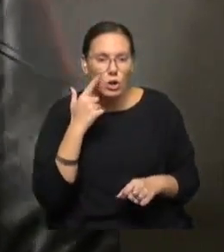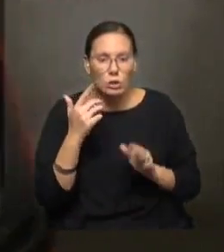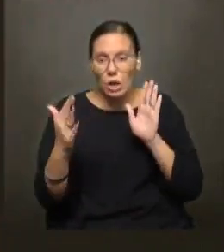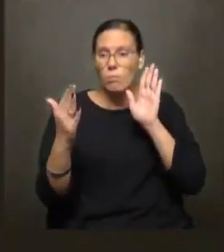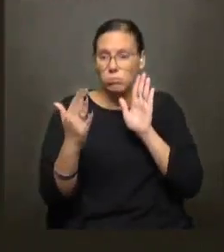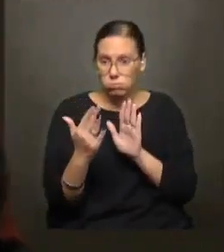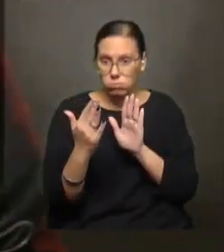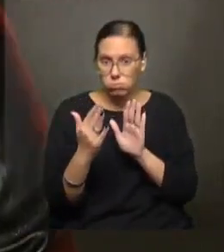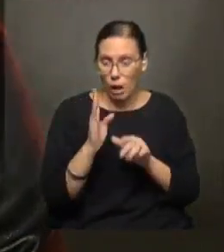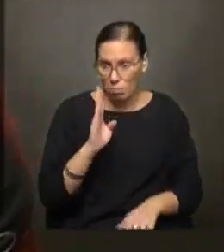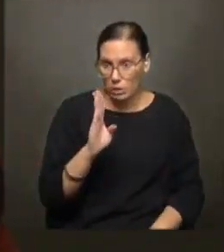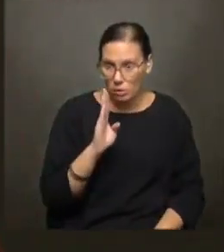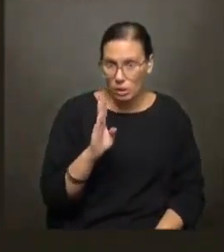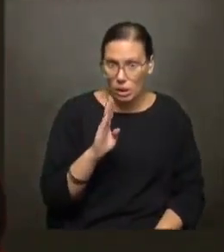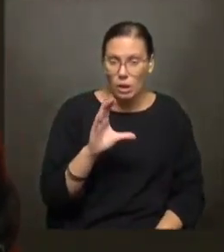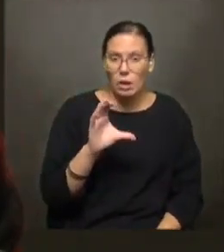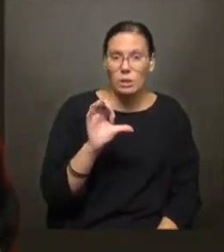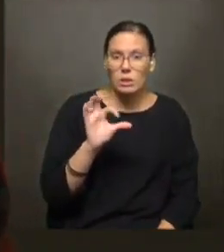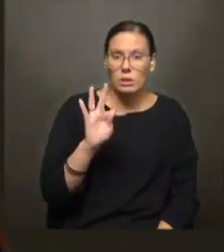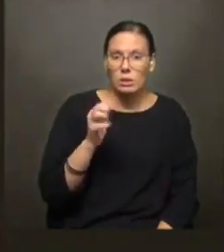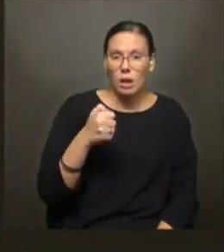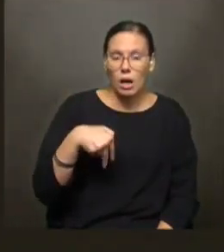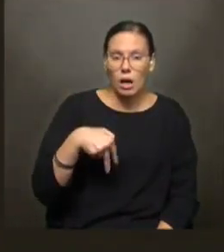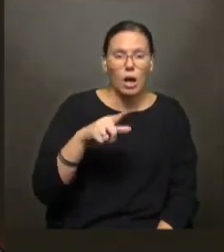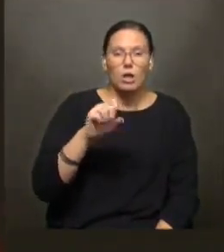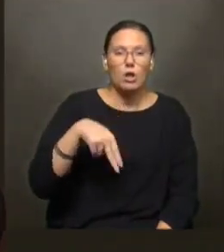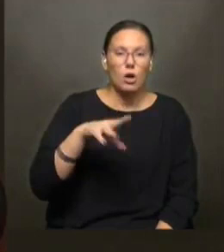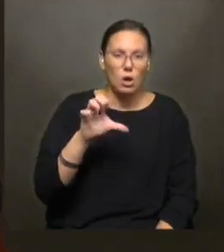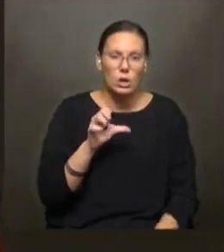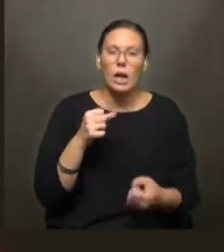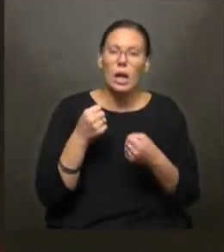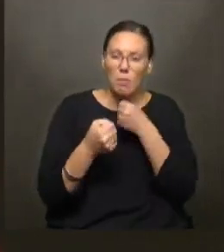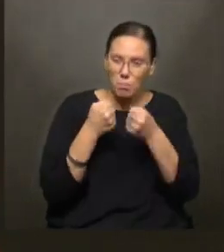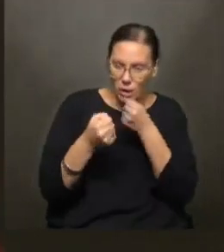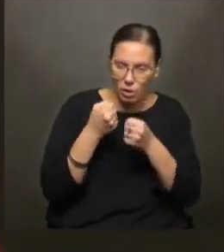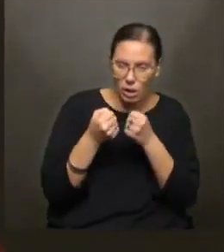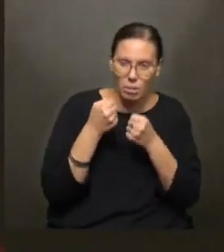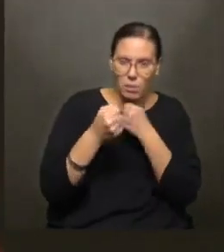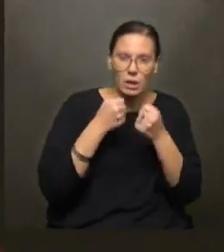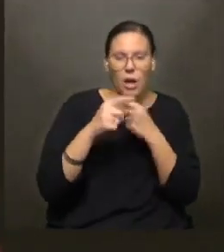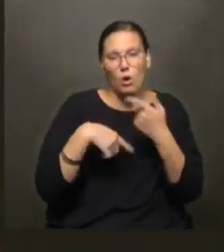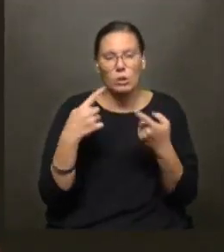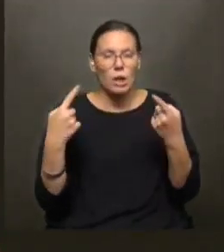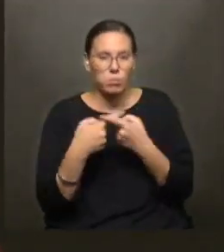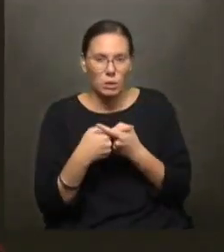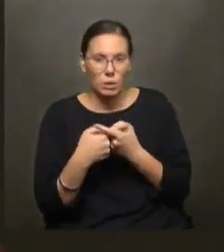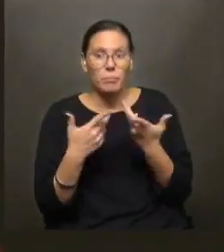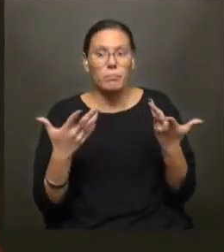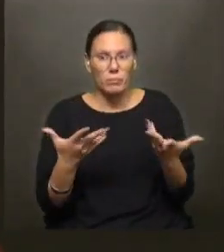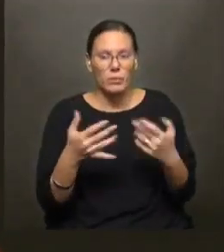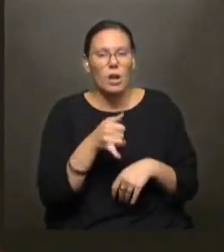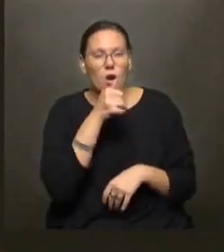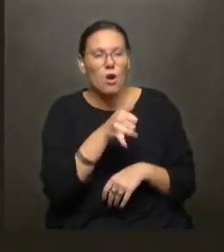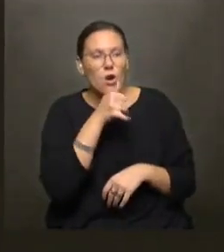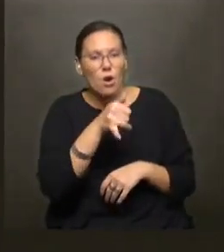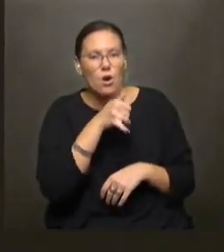a Stallone en alguna en algunas peleas ahí en los centreones en los entreteniones de un otro combate y bueno él